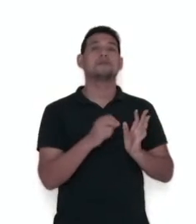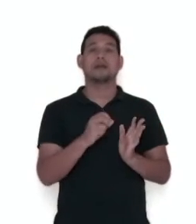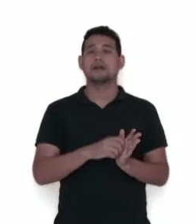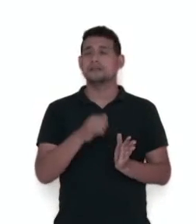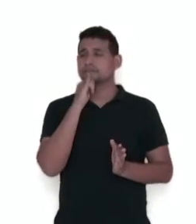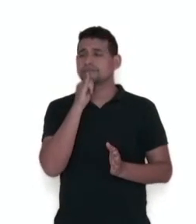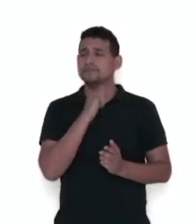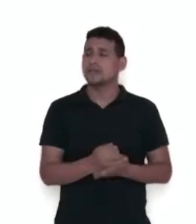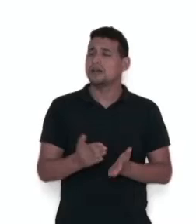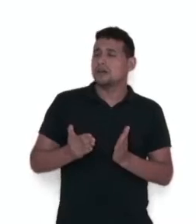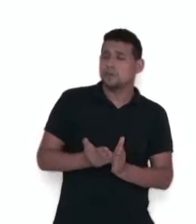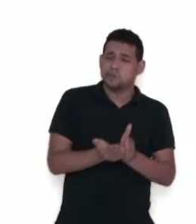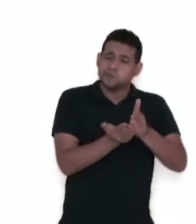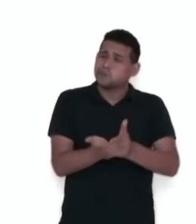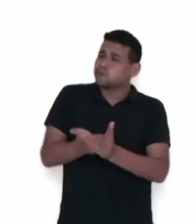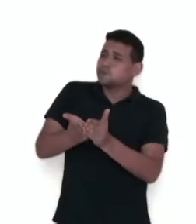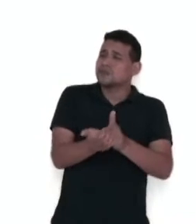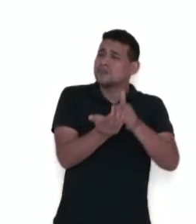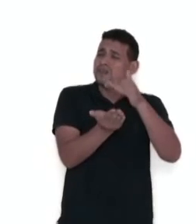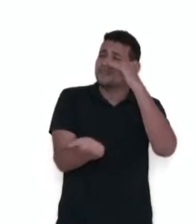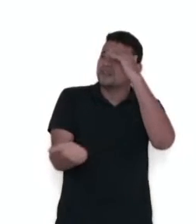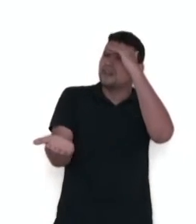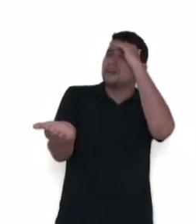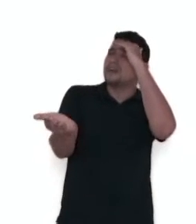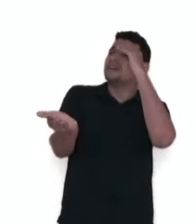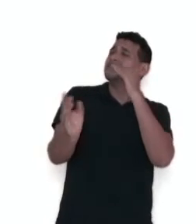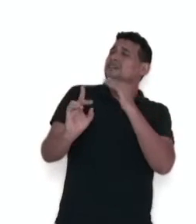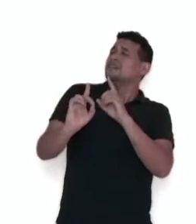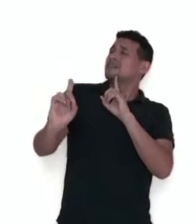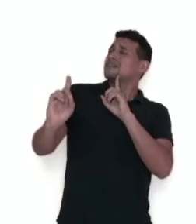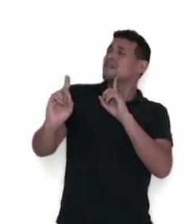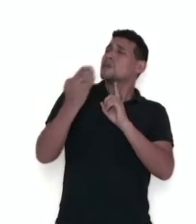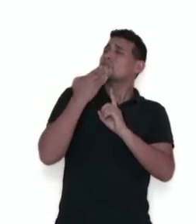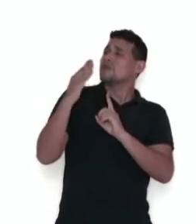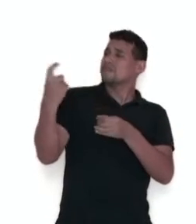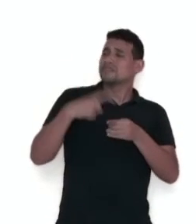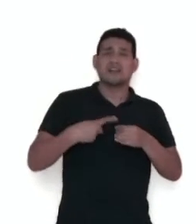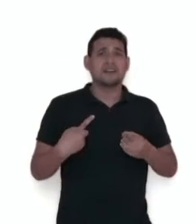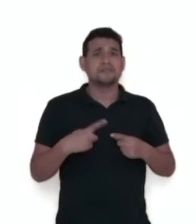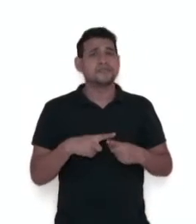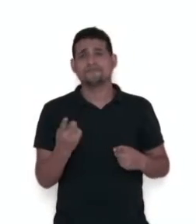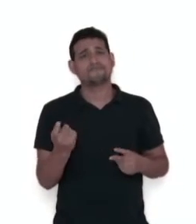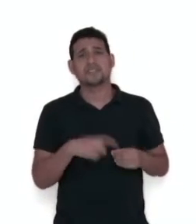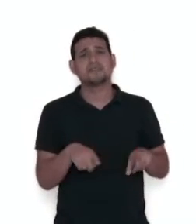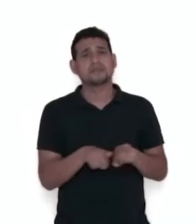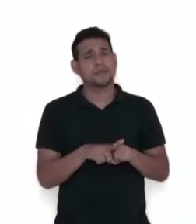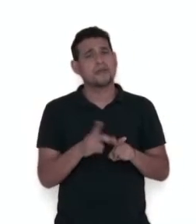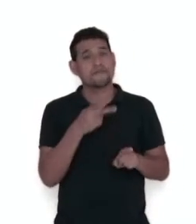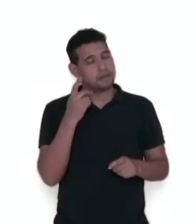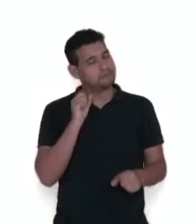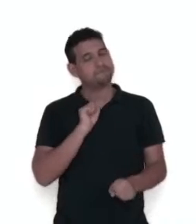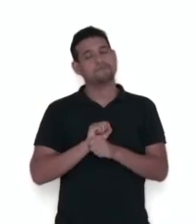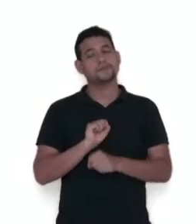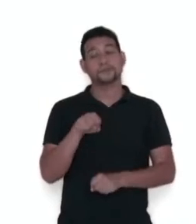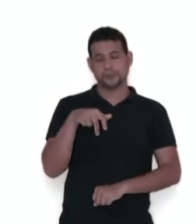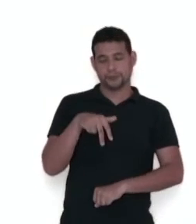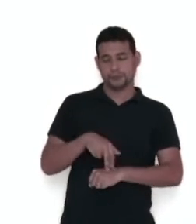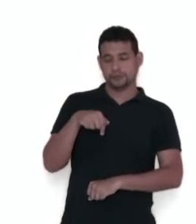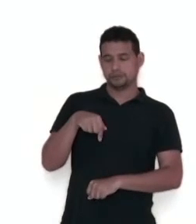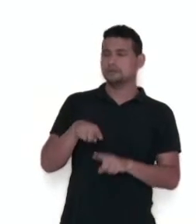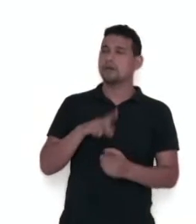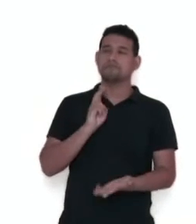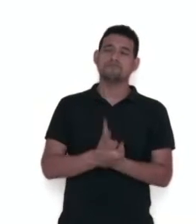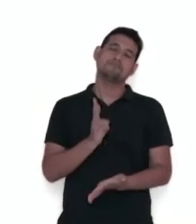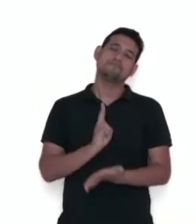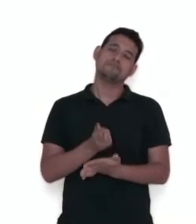en un barco en el muelle de San Blas, él juró que volvería, y empapada en llanto, ella juró que esperaría, y siempre